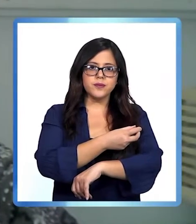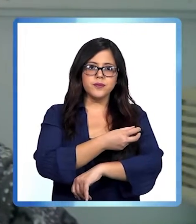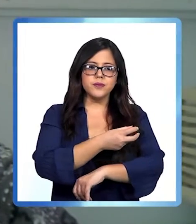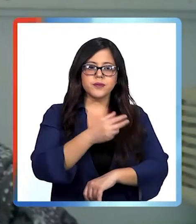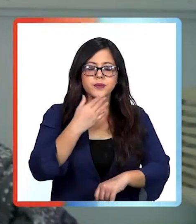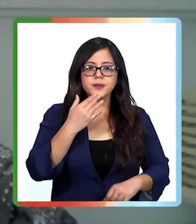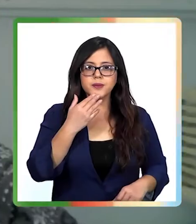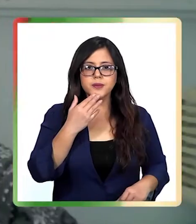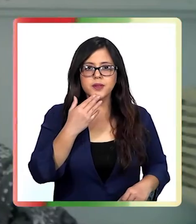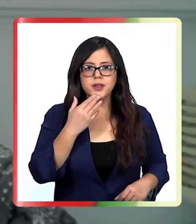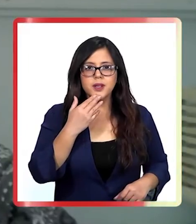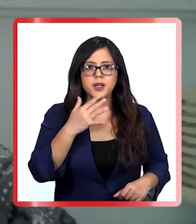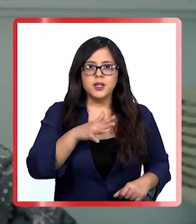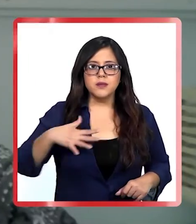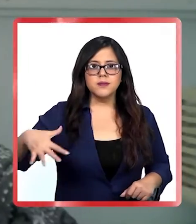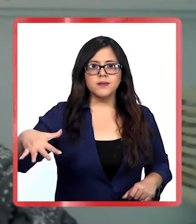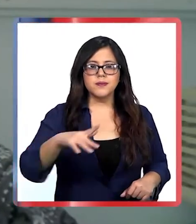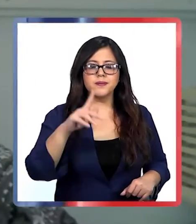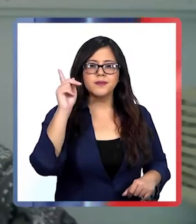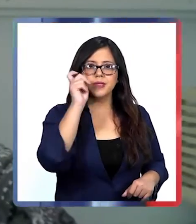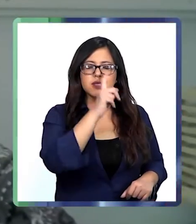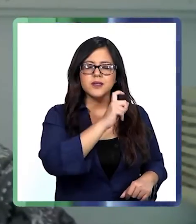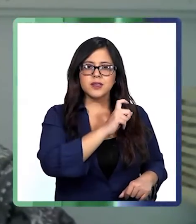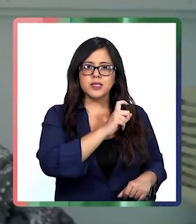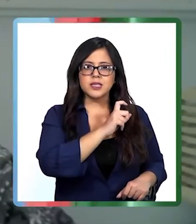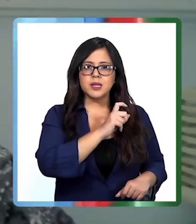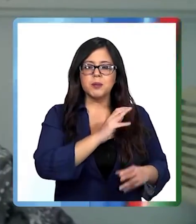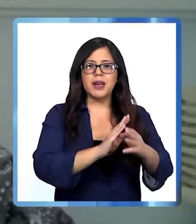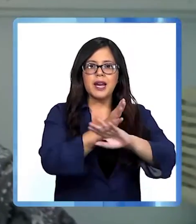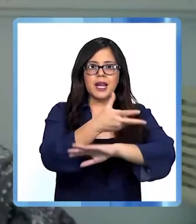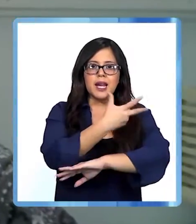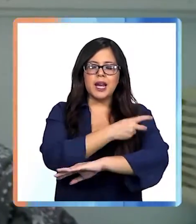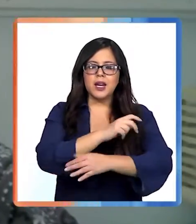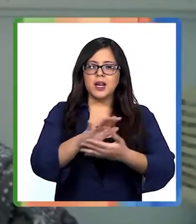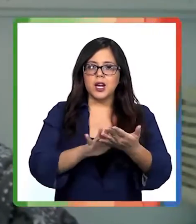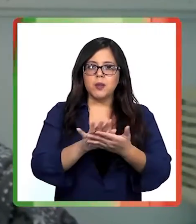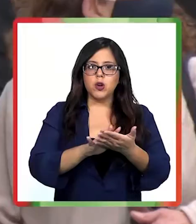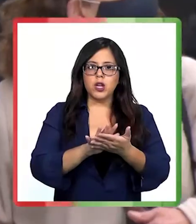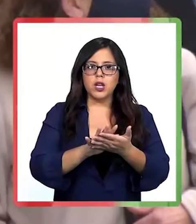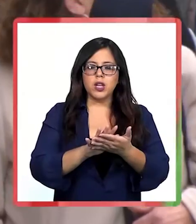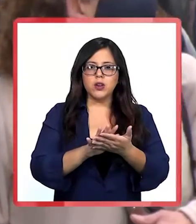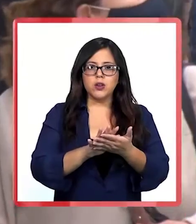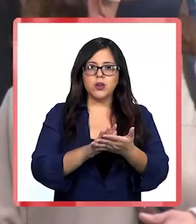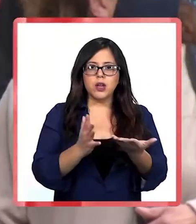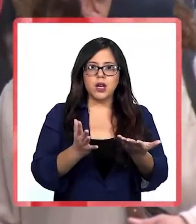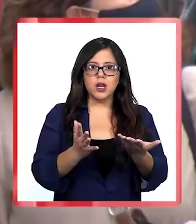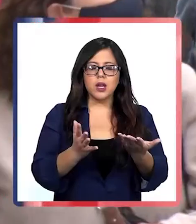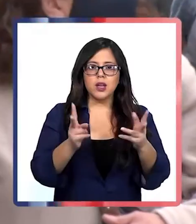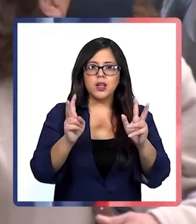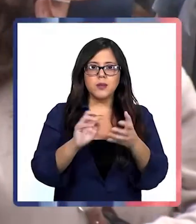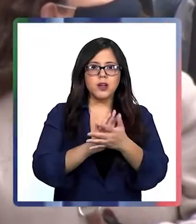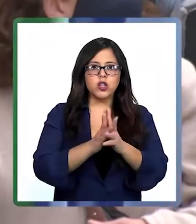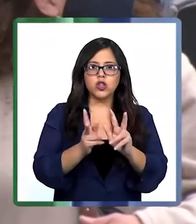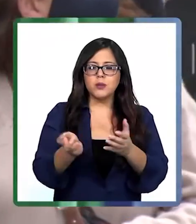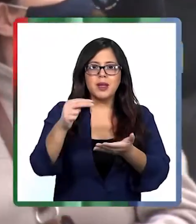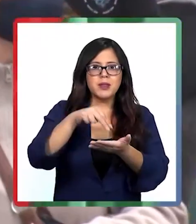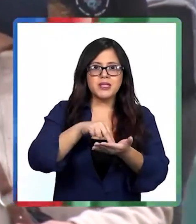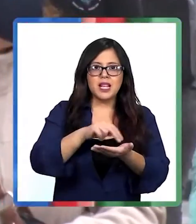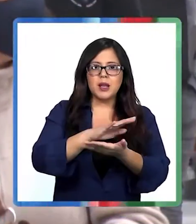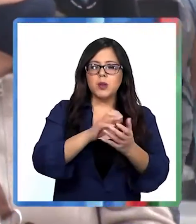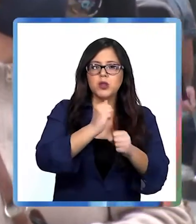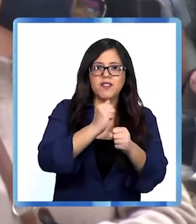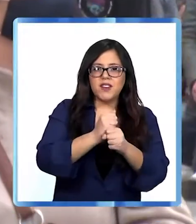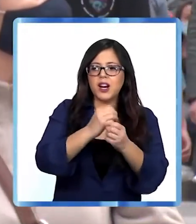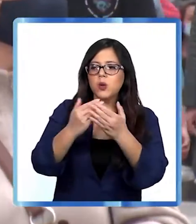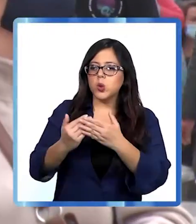también que la situación se pone más complicada para ir a vacunarse. Por ejemplo, estamos todos con actividades presenciales en los trabajos,